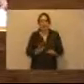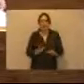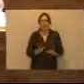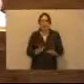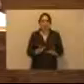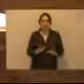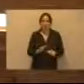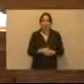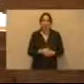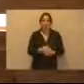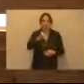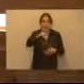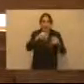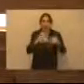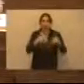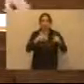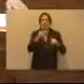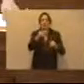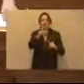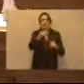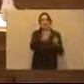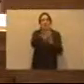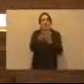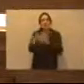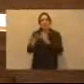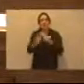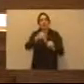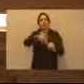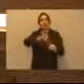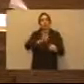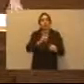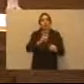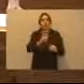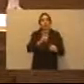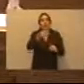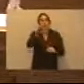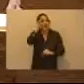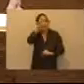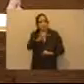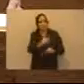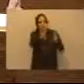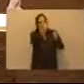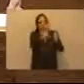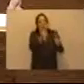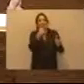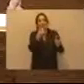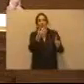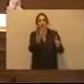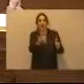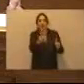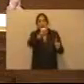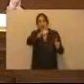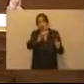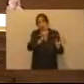Nesta Cámara e en medios de comunicación tuvimos que sentir da súa boca e dos